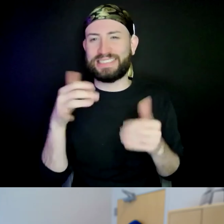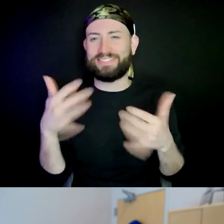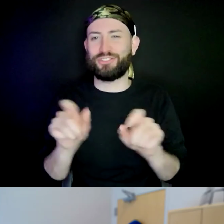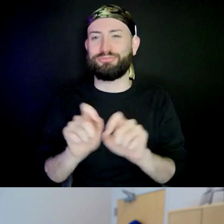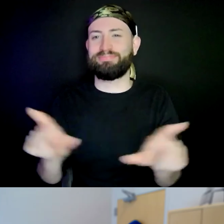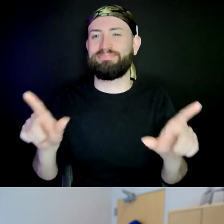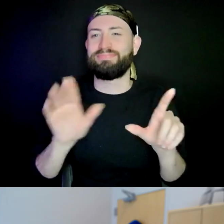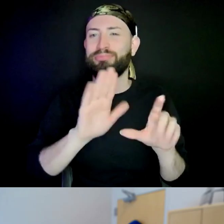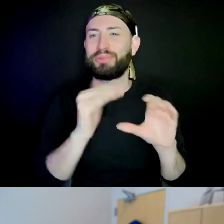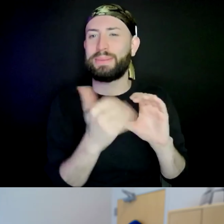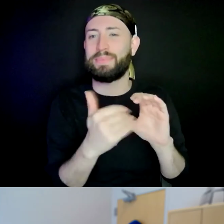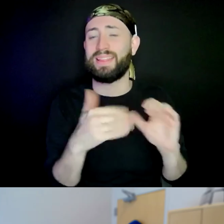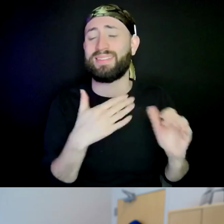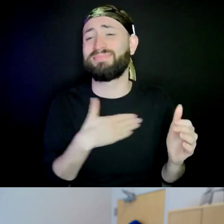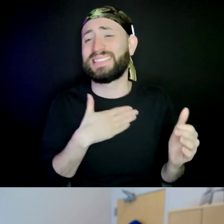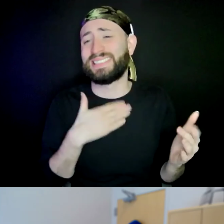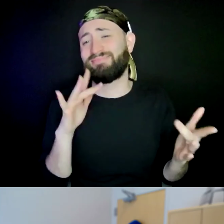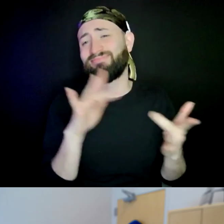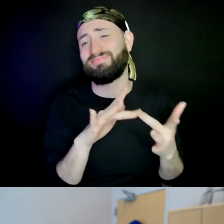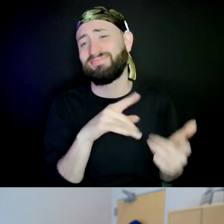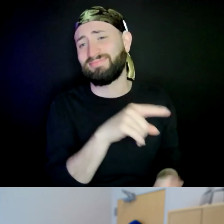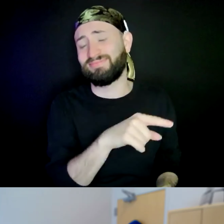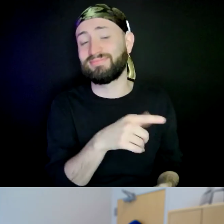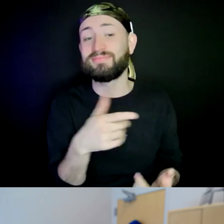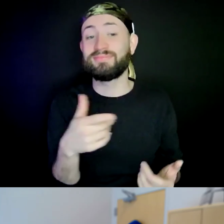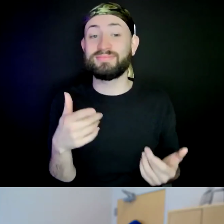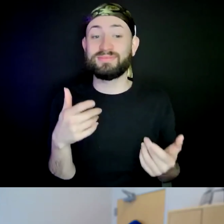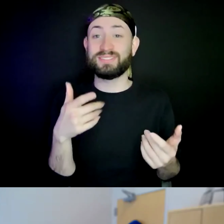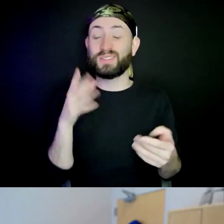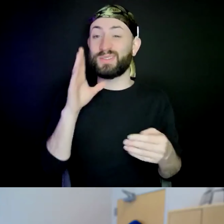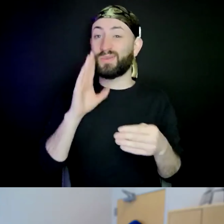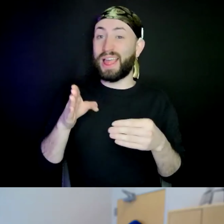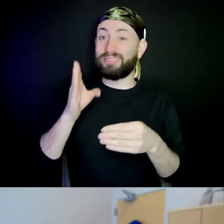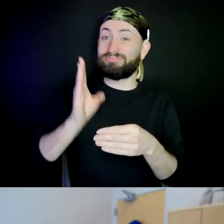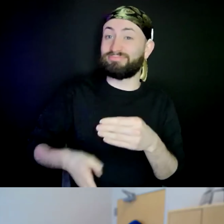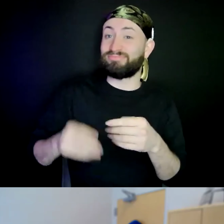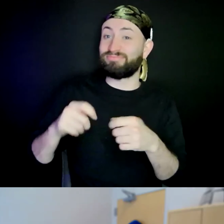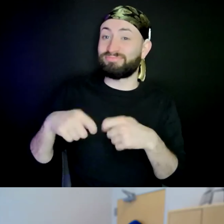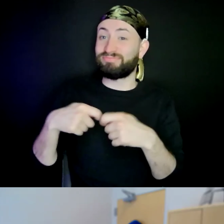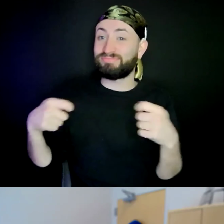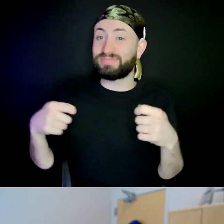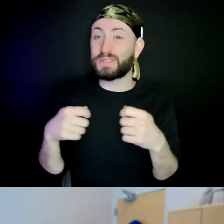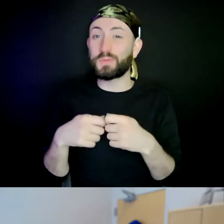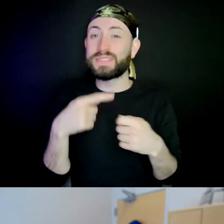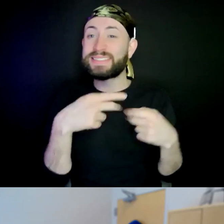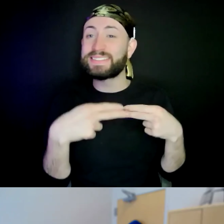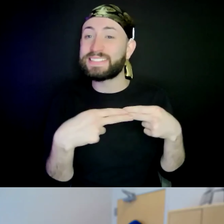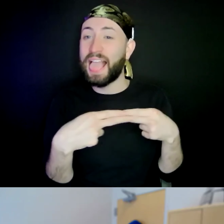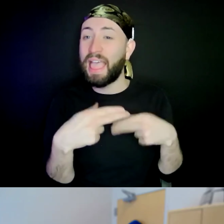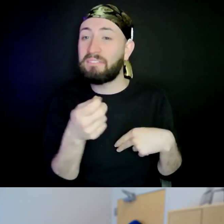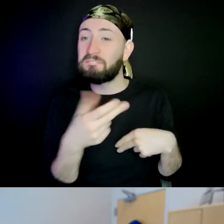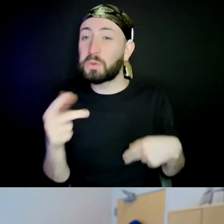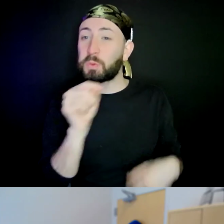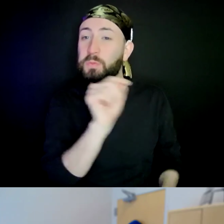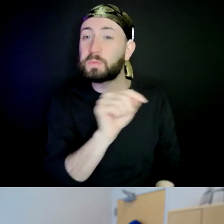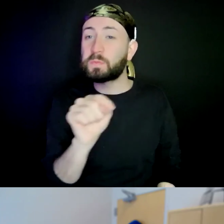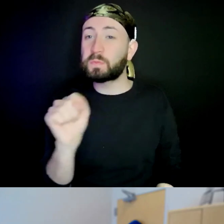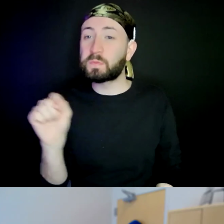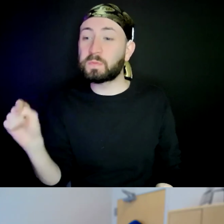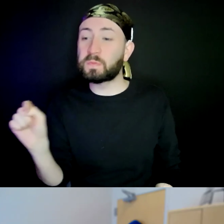Entonces, definitivamente contáctense con Ashley. Creo que estas son todas las preguntas de hoy y solo